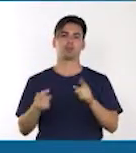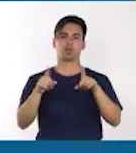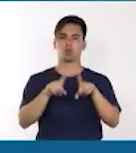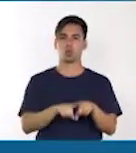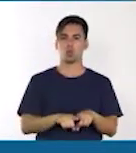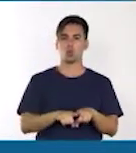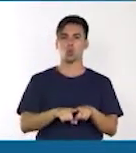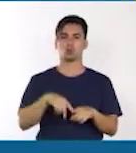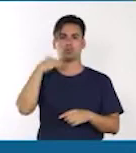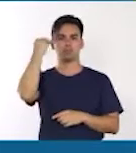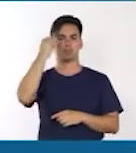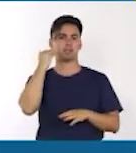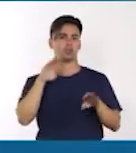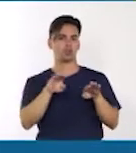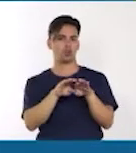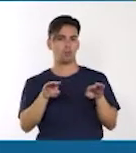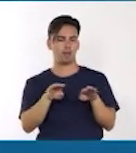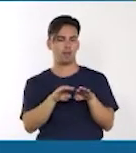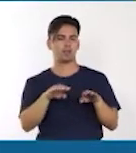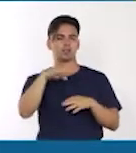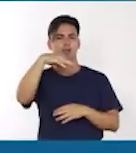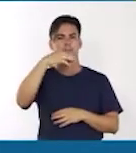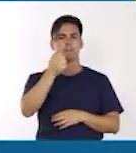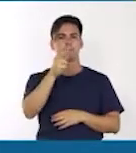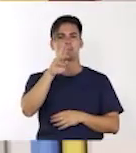el marxismo-leninismo en la etapa revolucionaria.